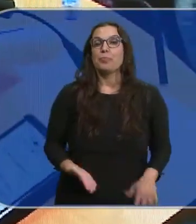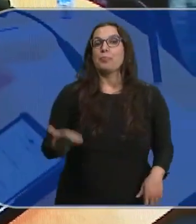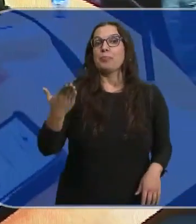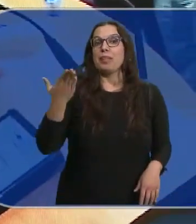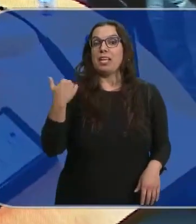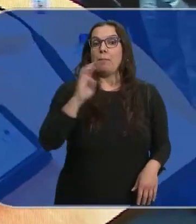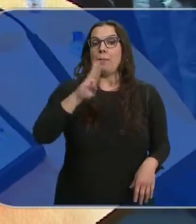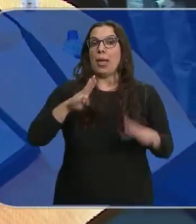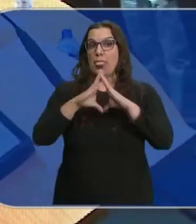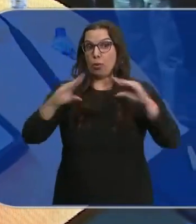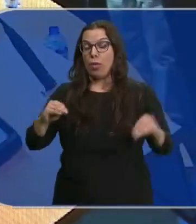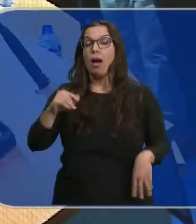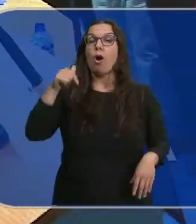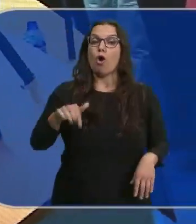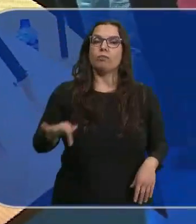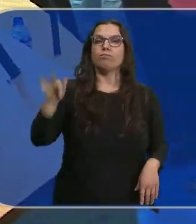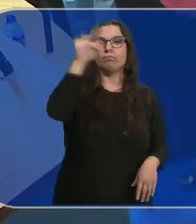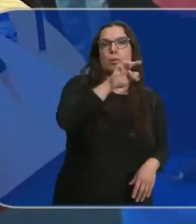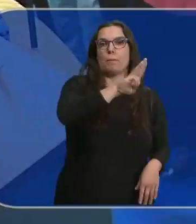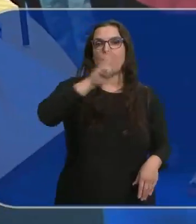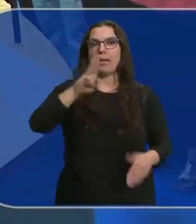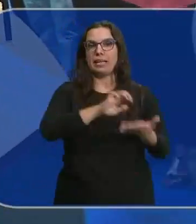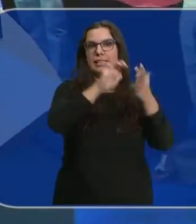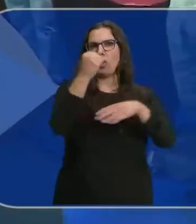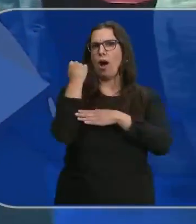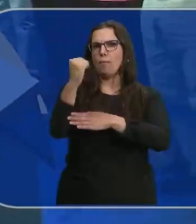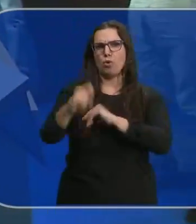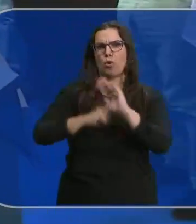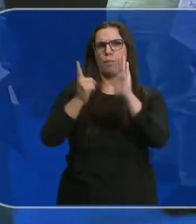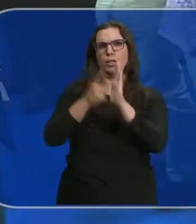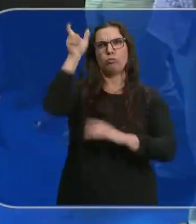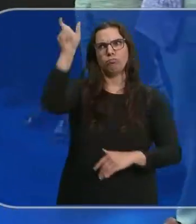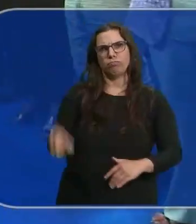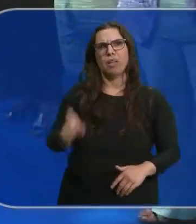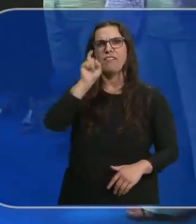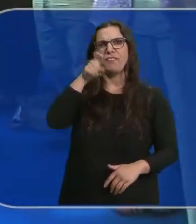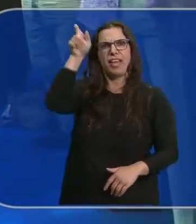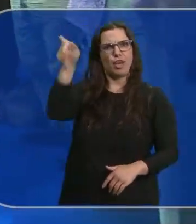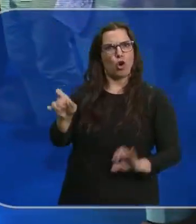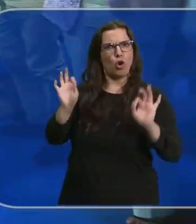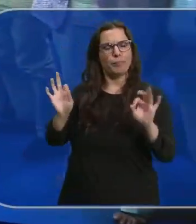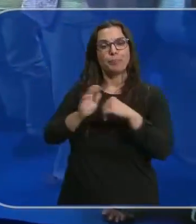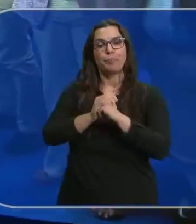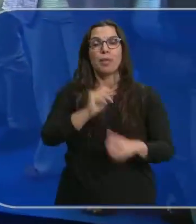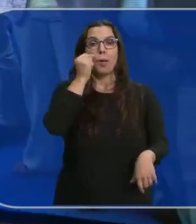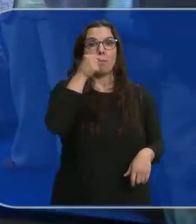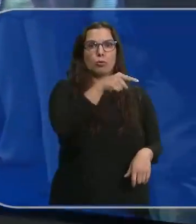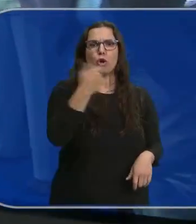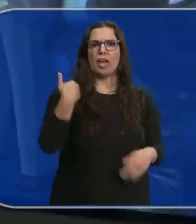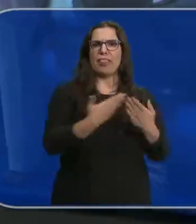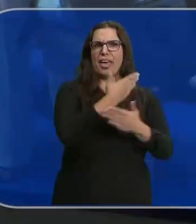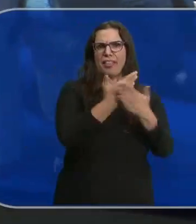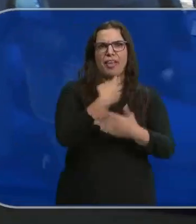Ayer lo hizo el PP andaluz y hoy le toca al de Castilla y León. Apoyo absoluto a la figura de Alberto Núñez Feijóo. Mañueco lleva